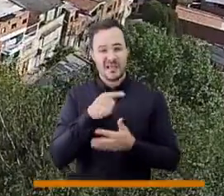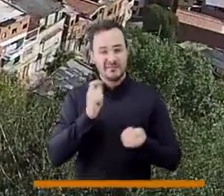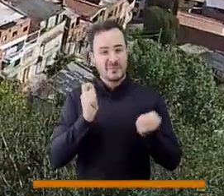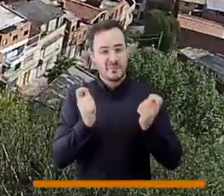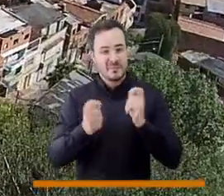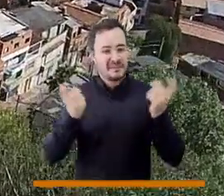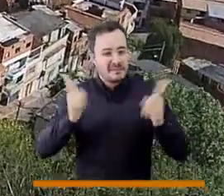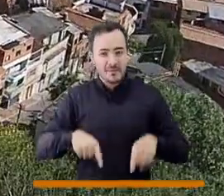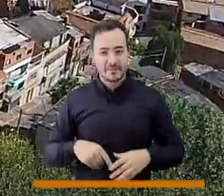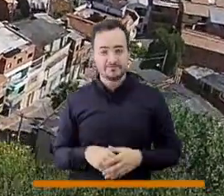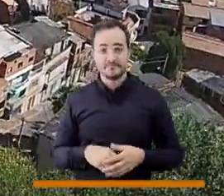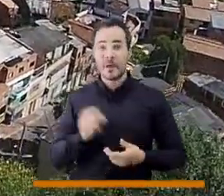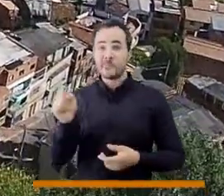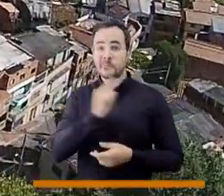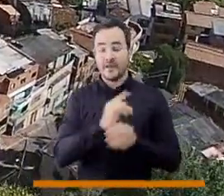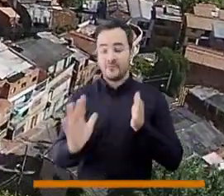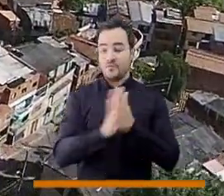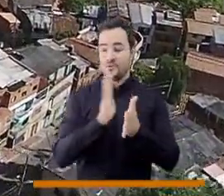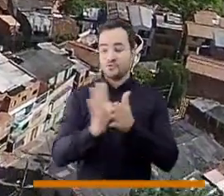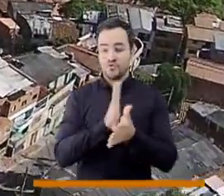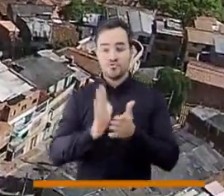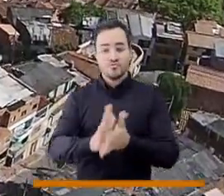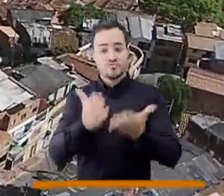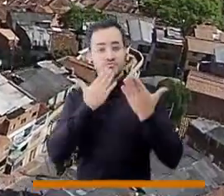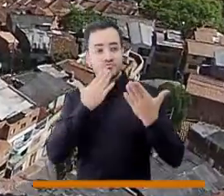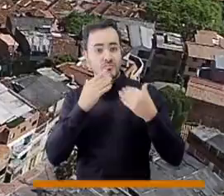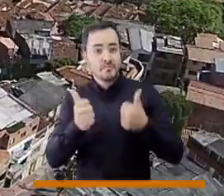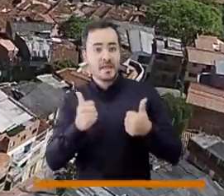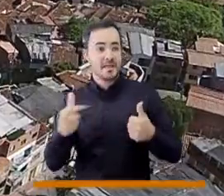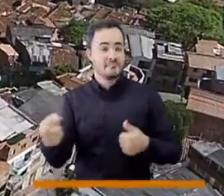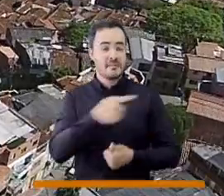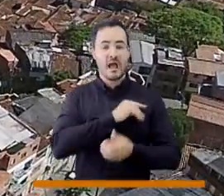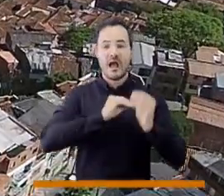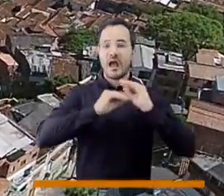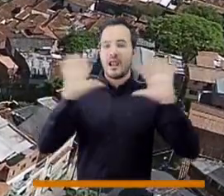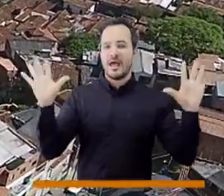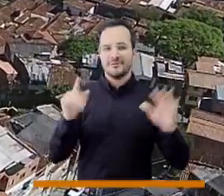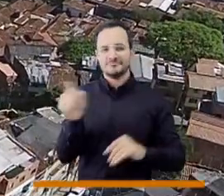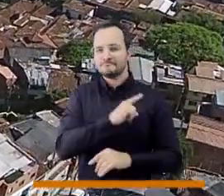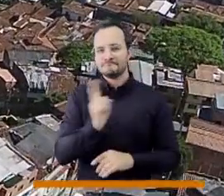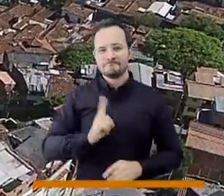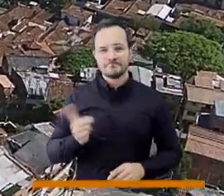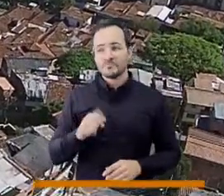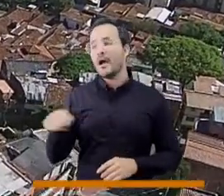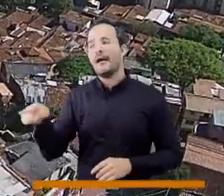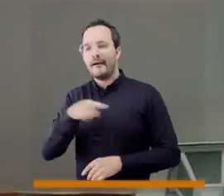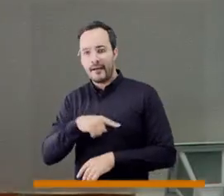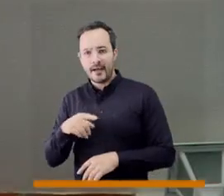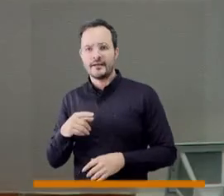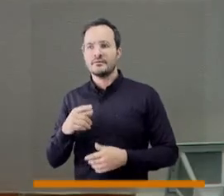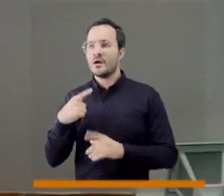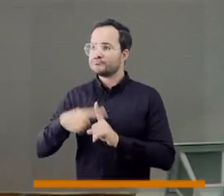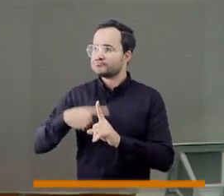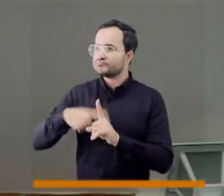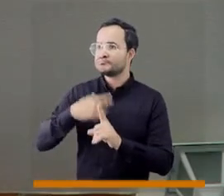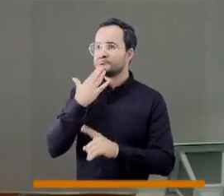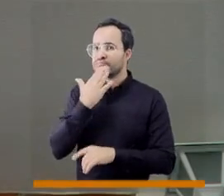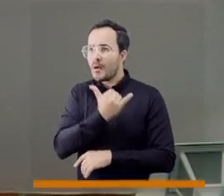poca información y como la disponibilidad de inmuebles para arrendar ha bajado